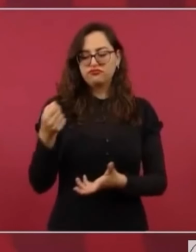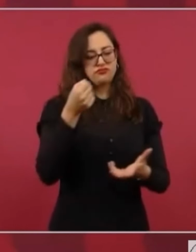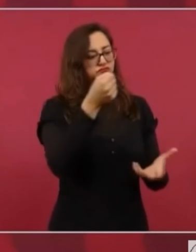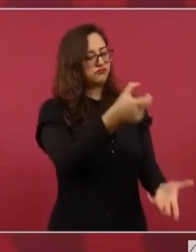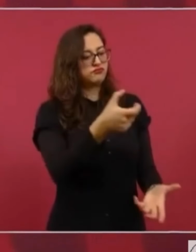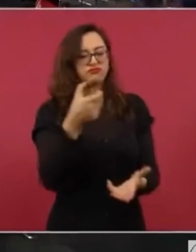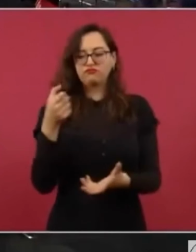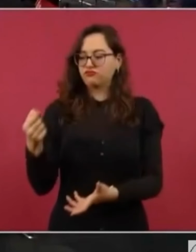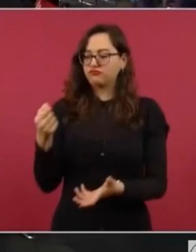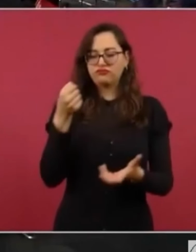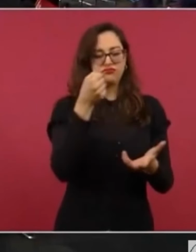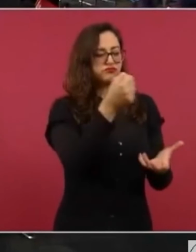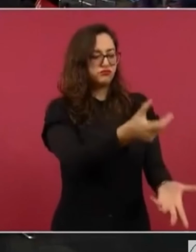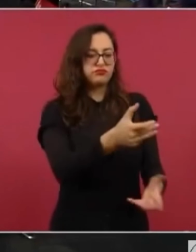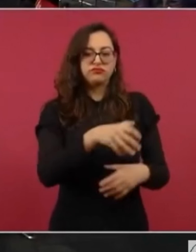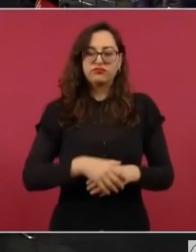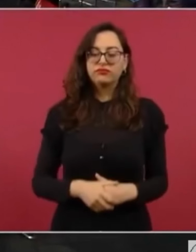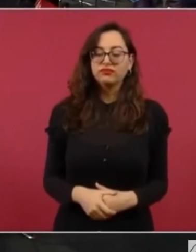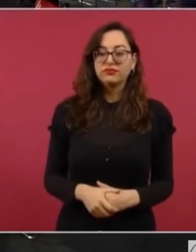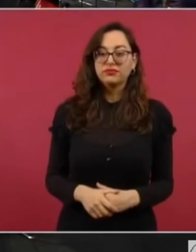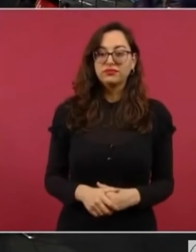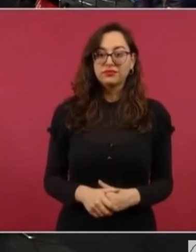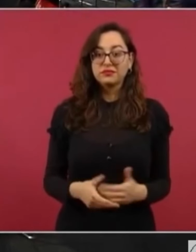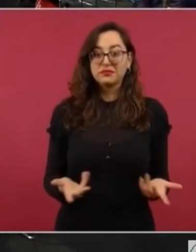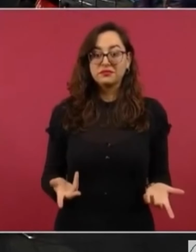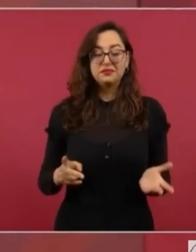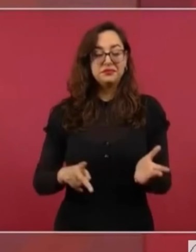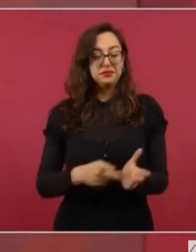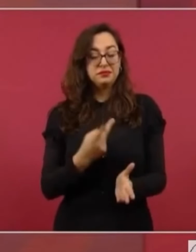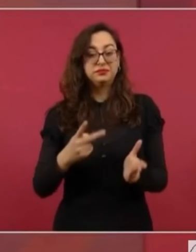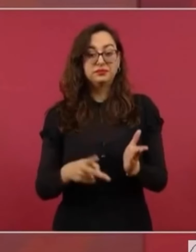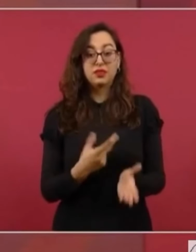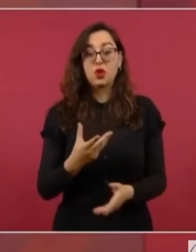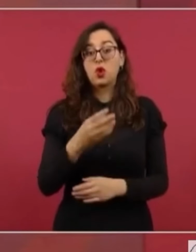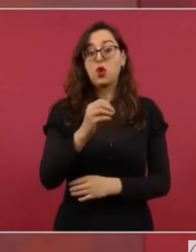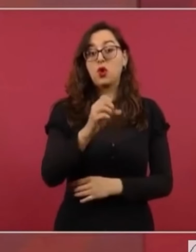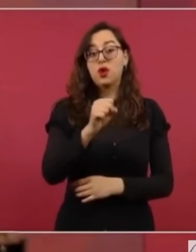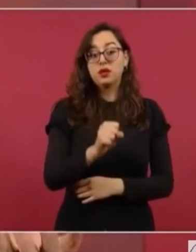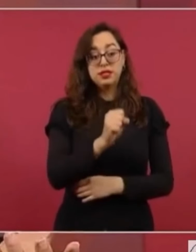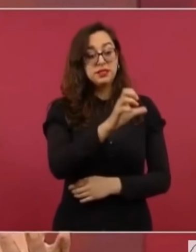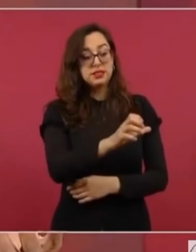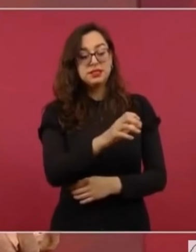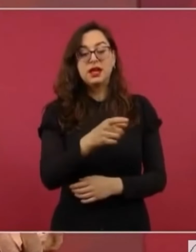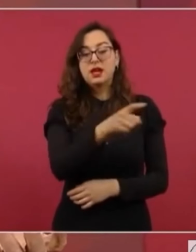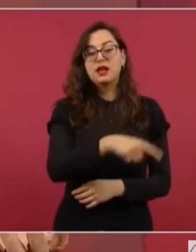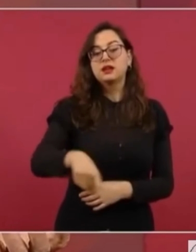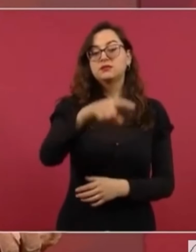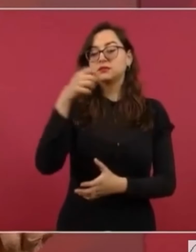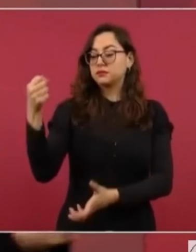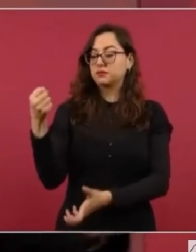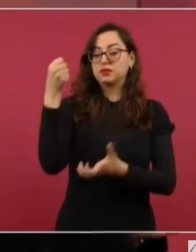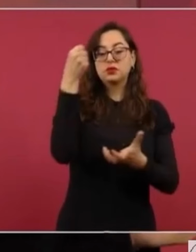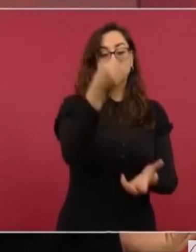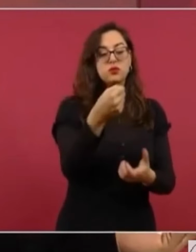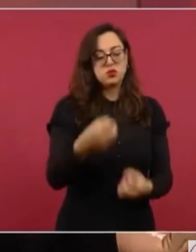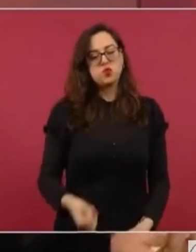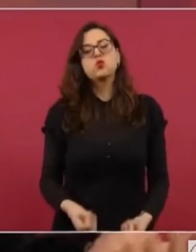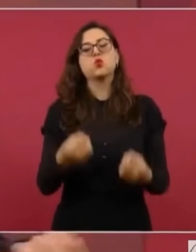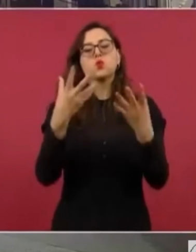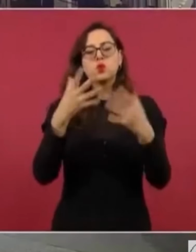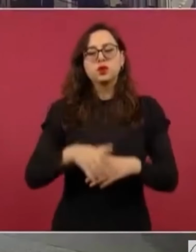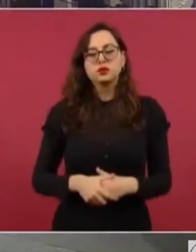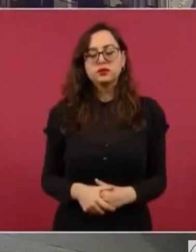Imagínense cuánto se llevaban las organizaciones sociales del presupuesto durante el periodo